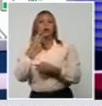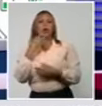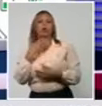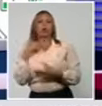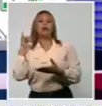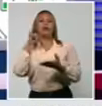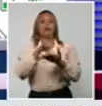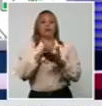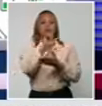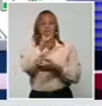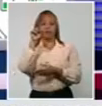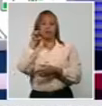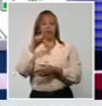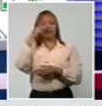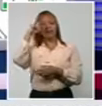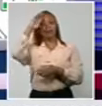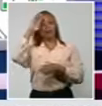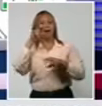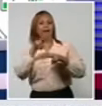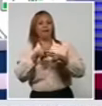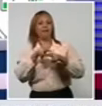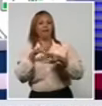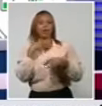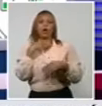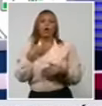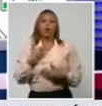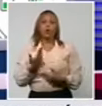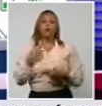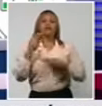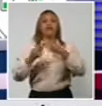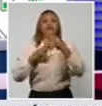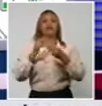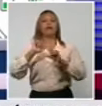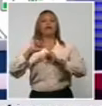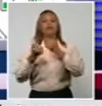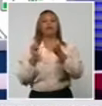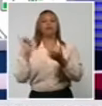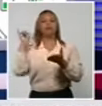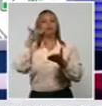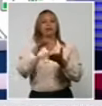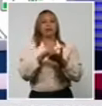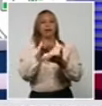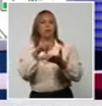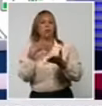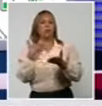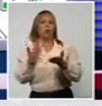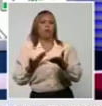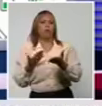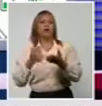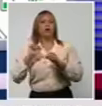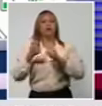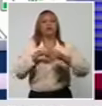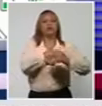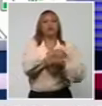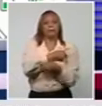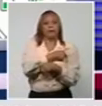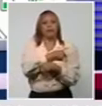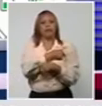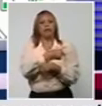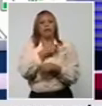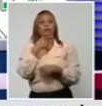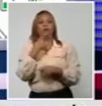el aeropuerto de La Habana, pues se realizaba el control epidemiológico de los viajeros. Hablábamos de control de la temperatura y la encuesta epidemiológica,